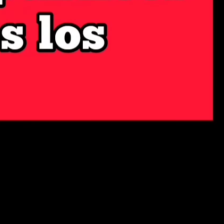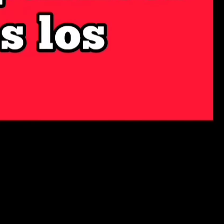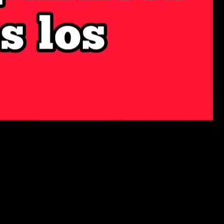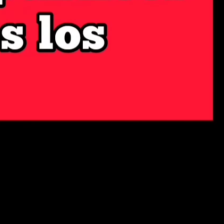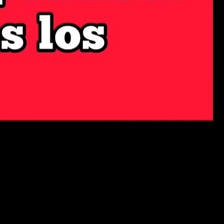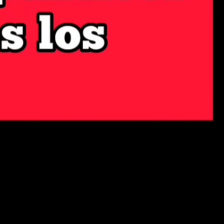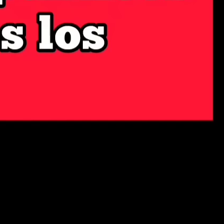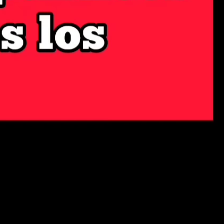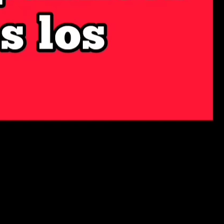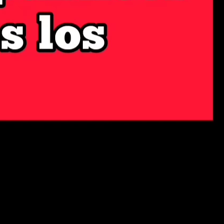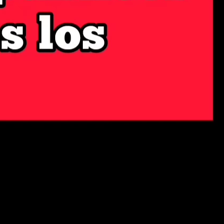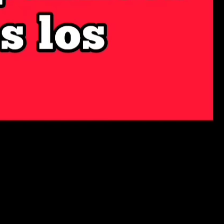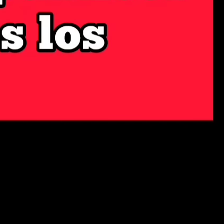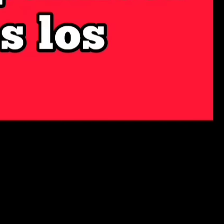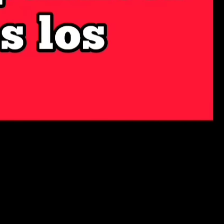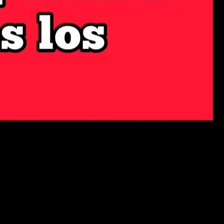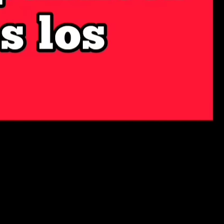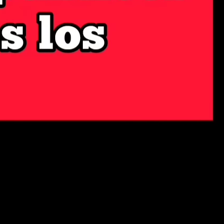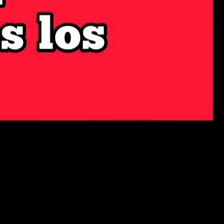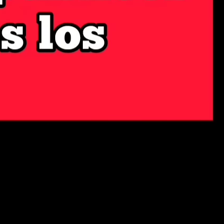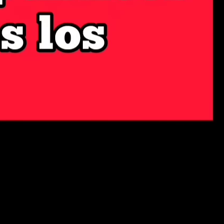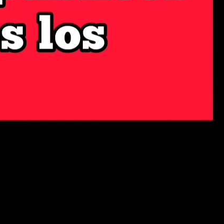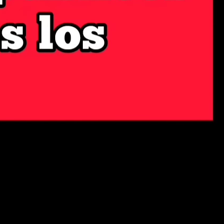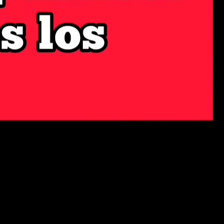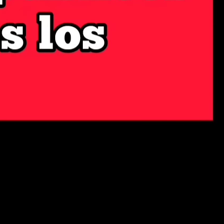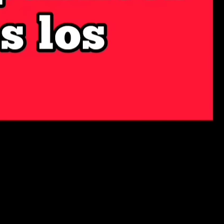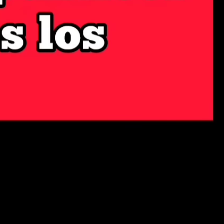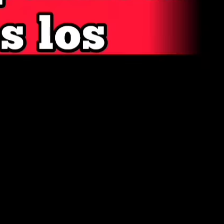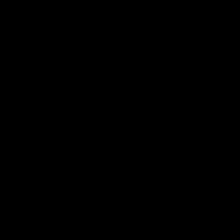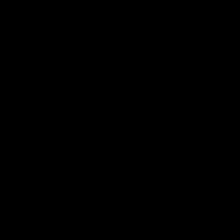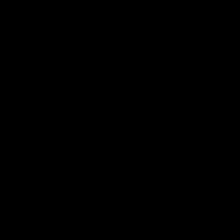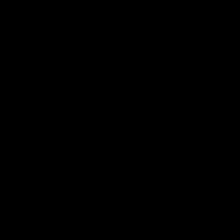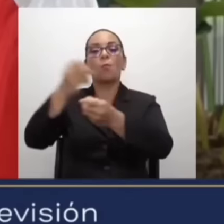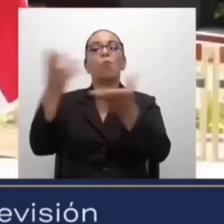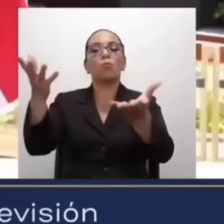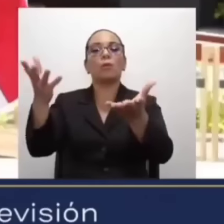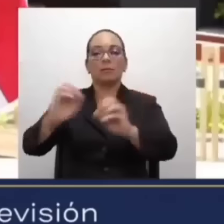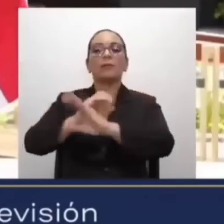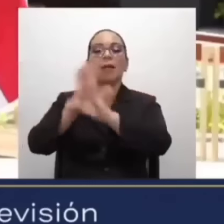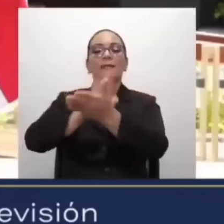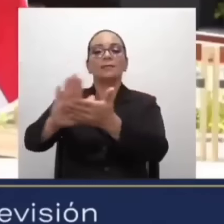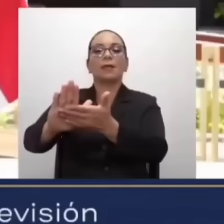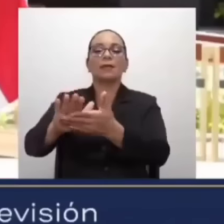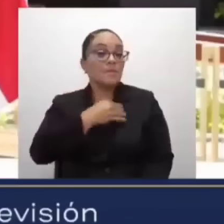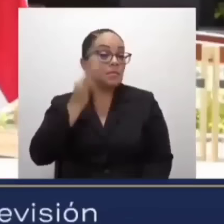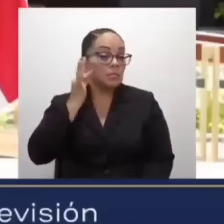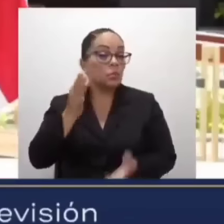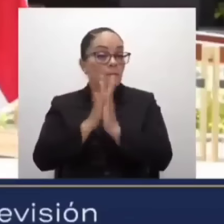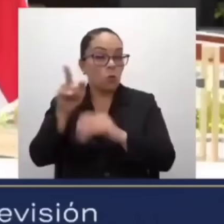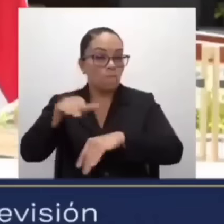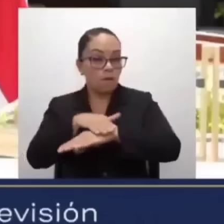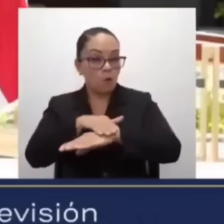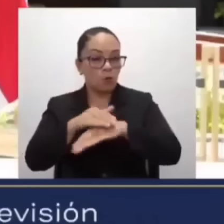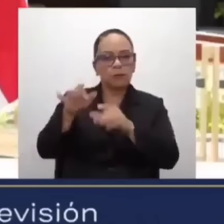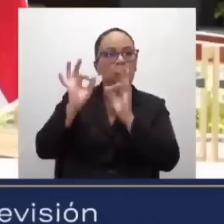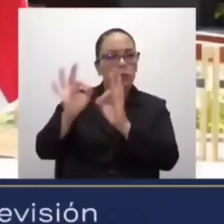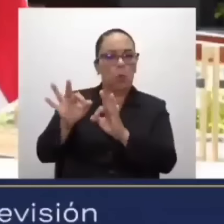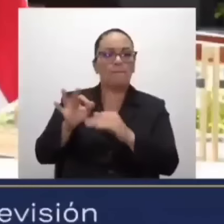son servidores públicos y cobran del dinero de todos los costarricenses. Ministra, yo le voy a pedir un favor. Hagamos esto